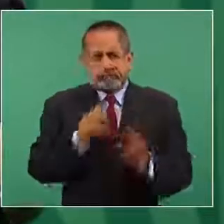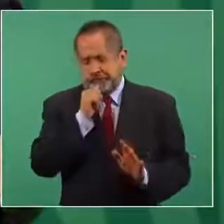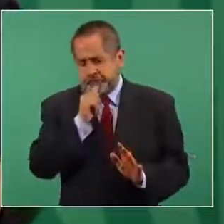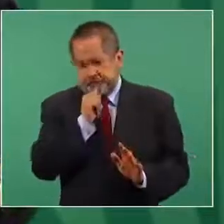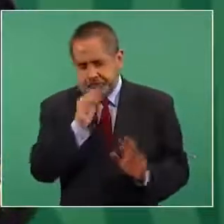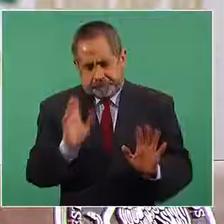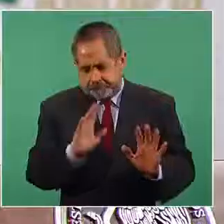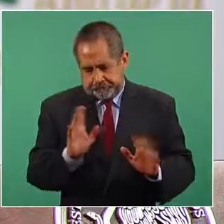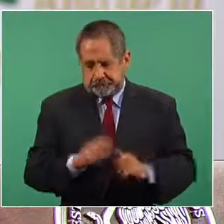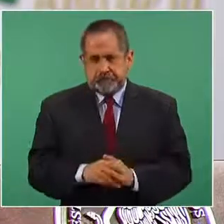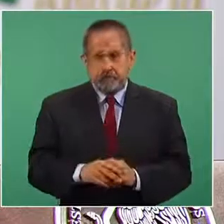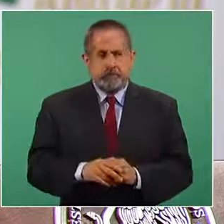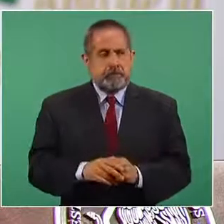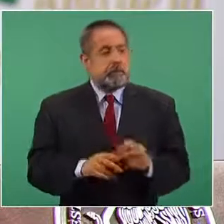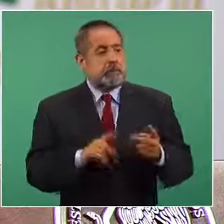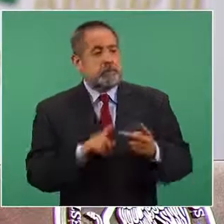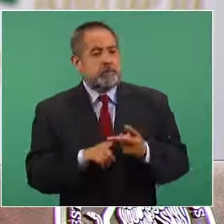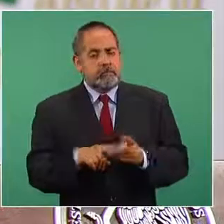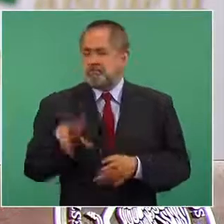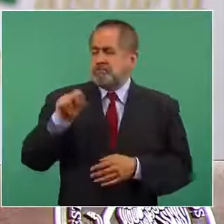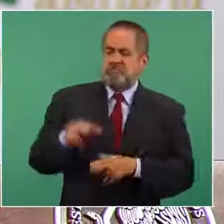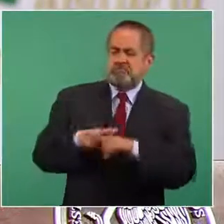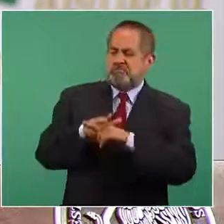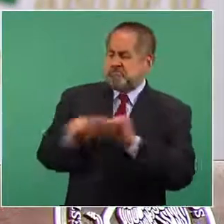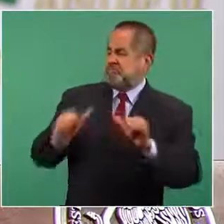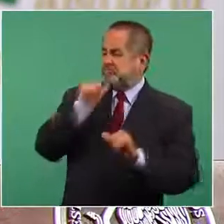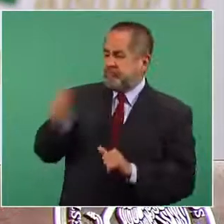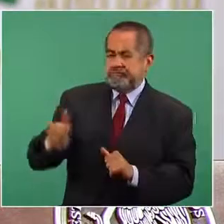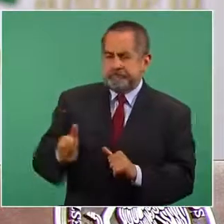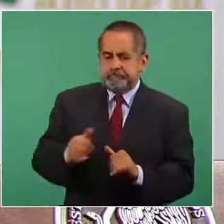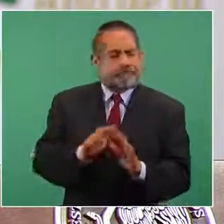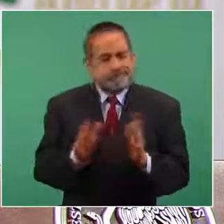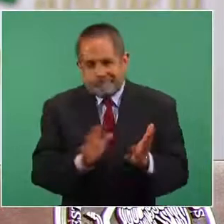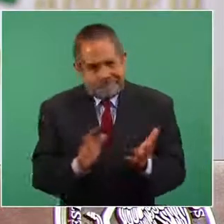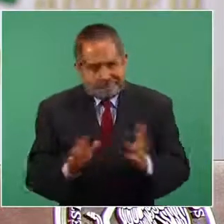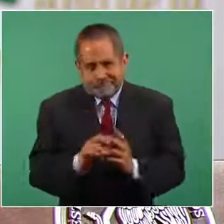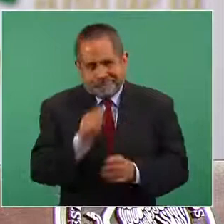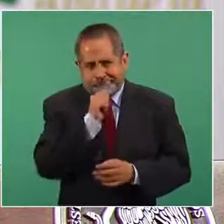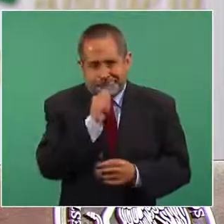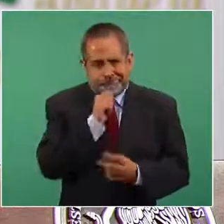tampoco de que no hubo acuerdo.